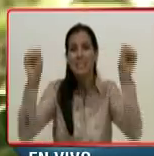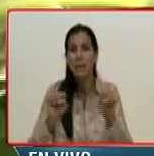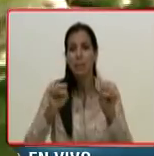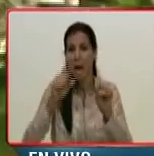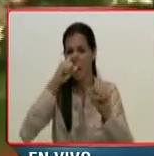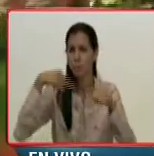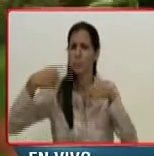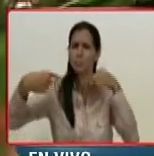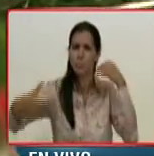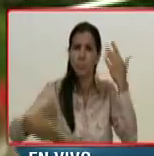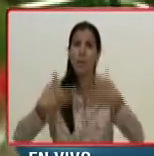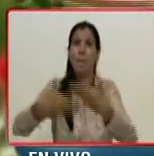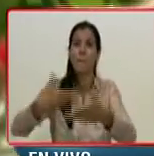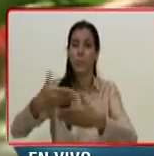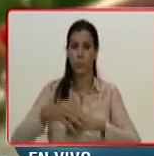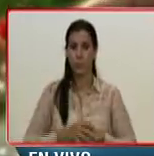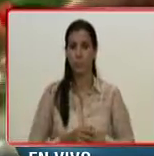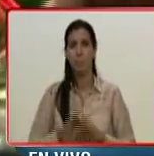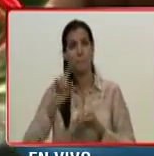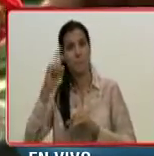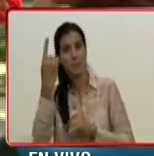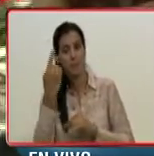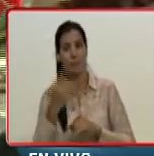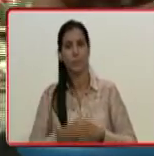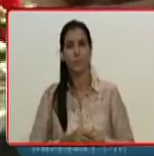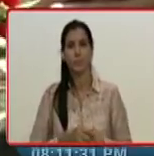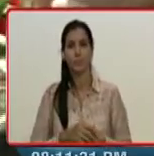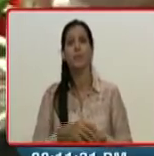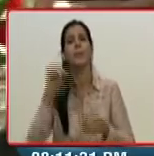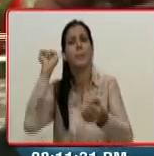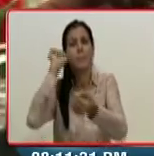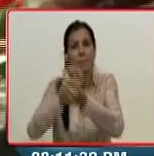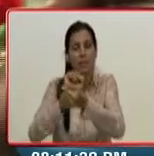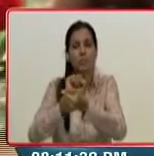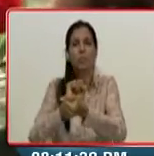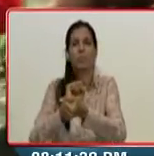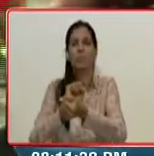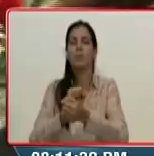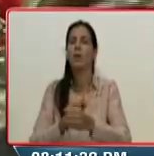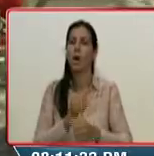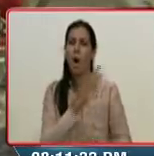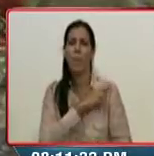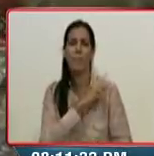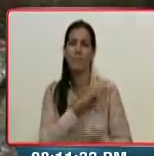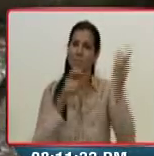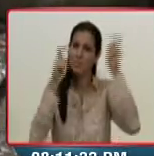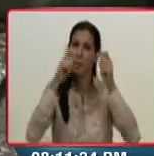subsiguientes. Primero, con el presidio del comandante Hugo Chávez durante